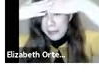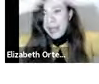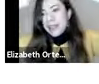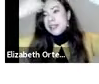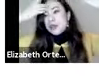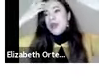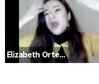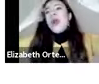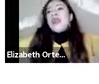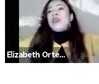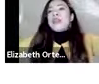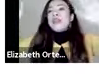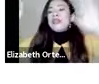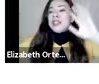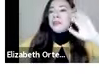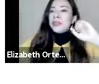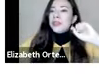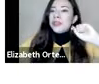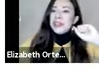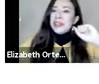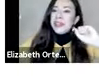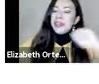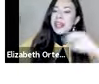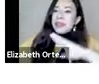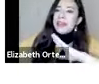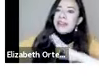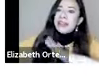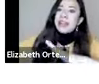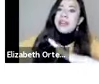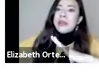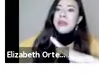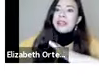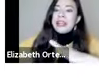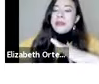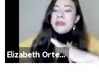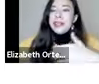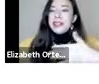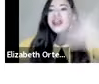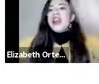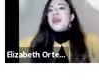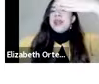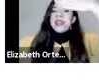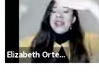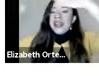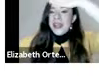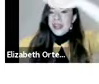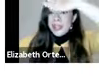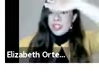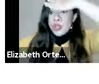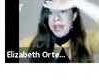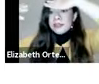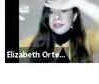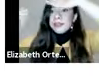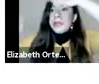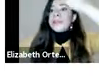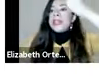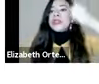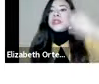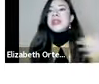a pegarse, ¿no? O a lo mejor si de pronto no le dijeron que había una ventana, una puerta abierta, puede llegar a chocar,